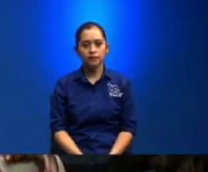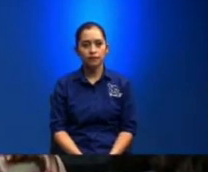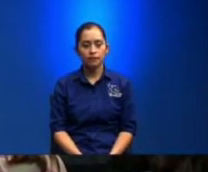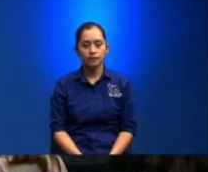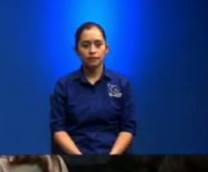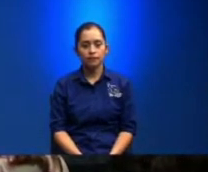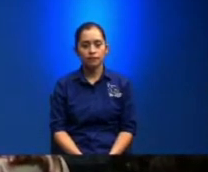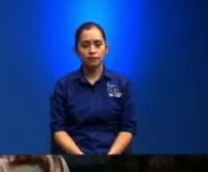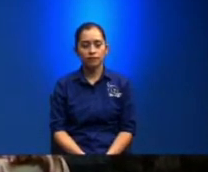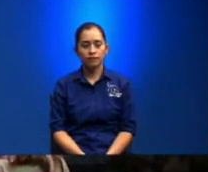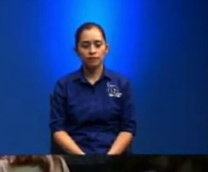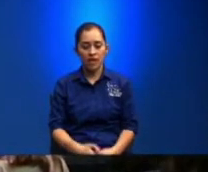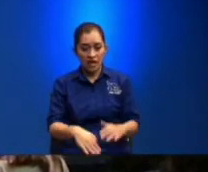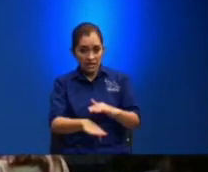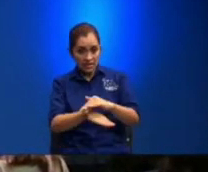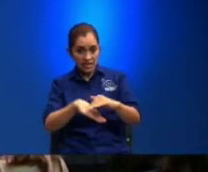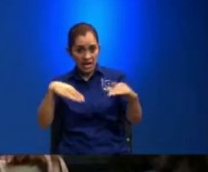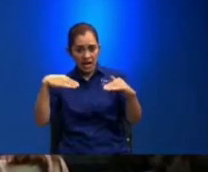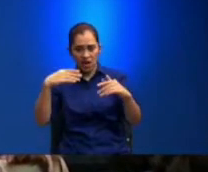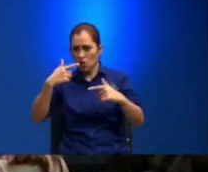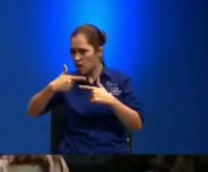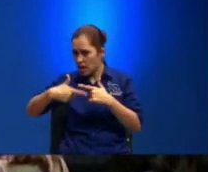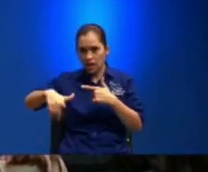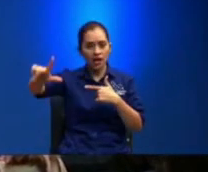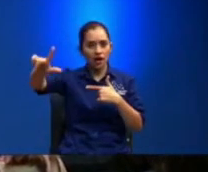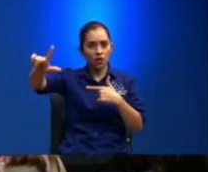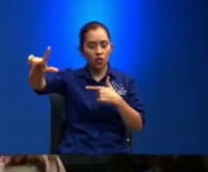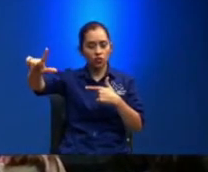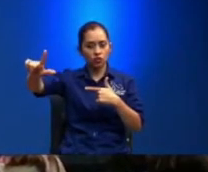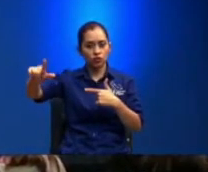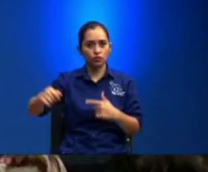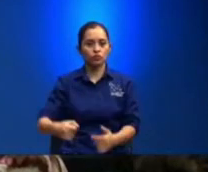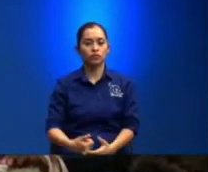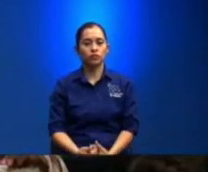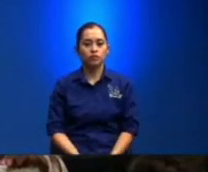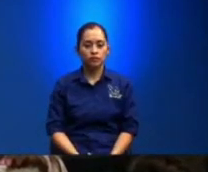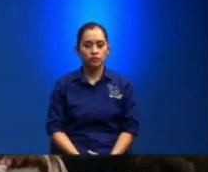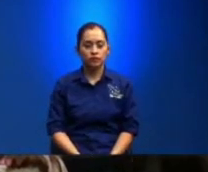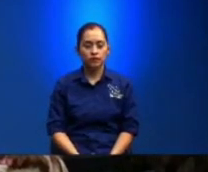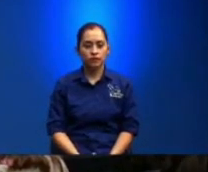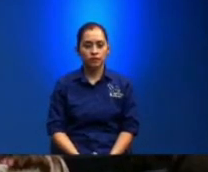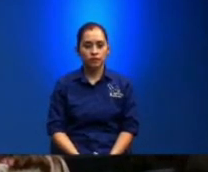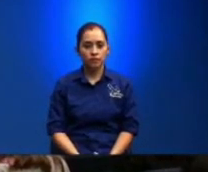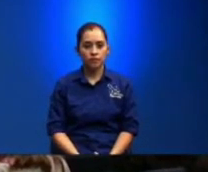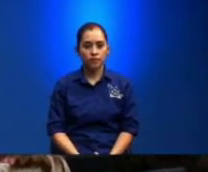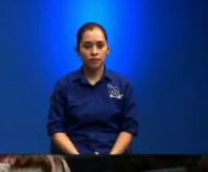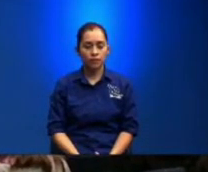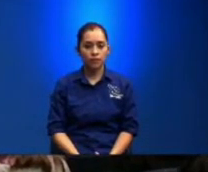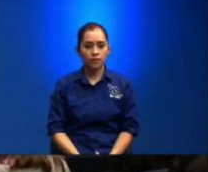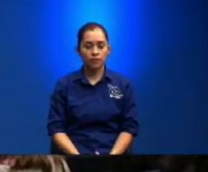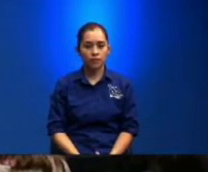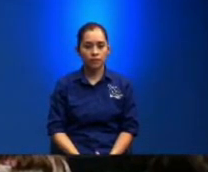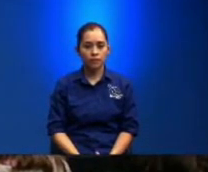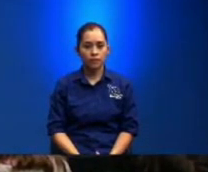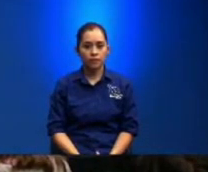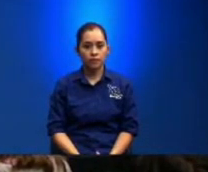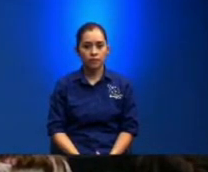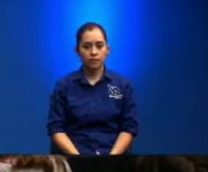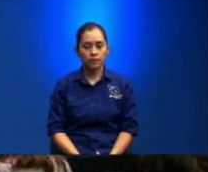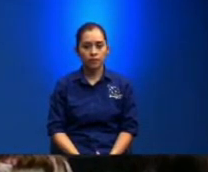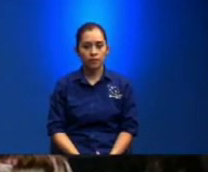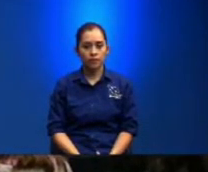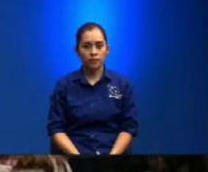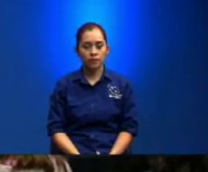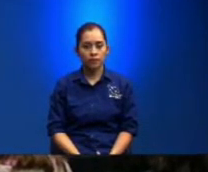sacado lejos de ocean's mientras más mientras más espacio pongas entre el lugar